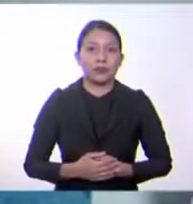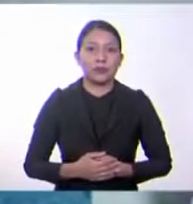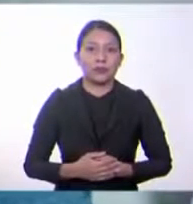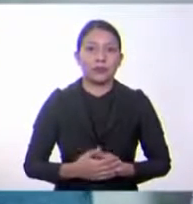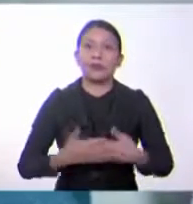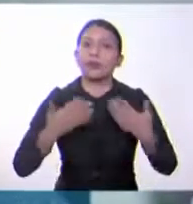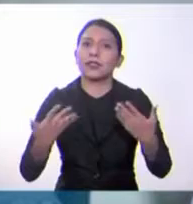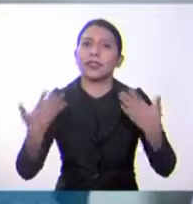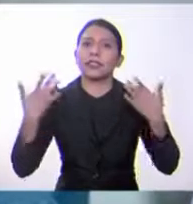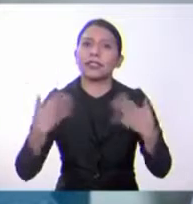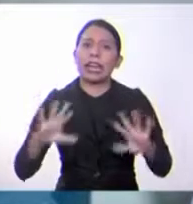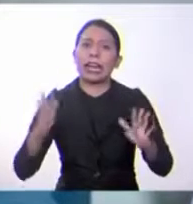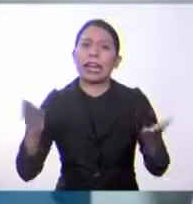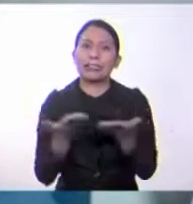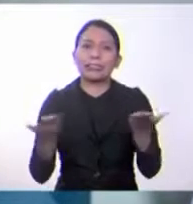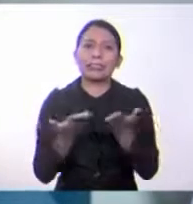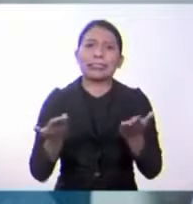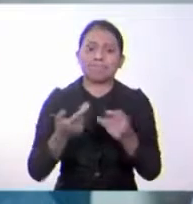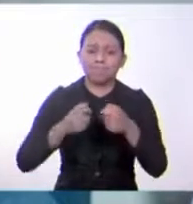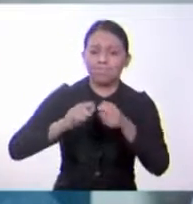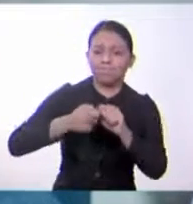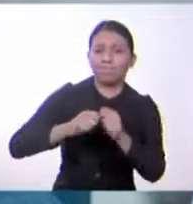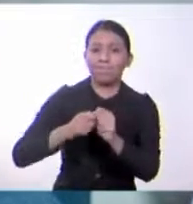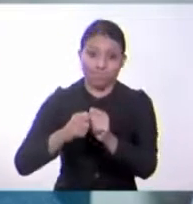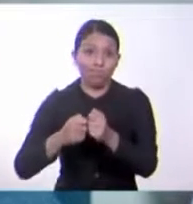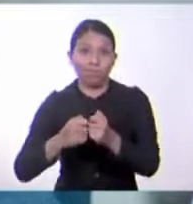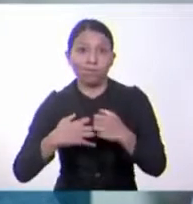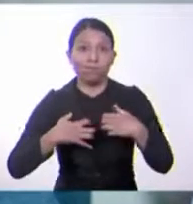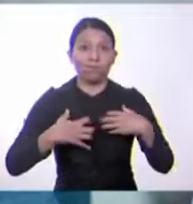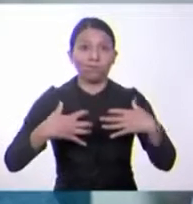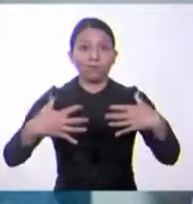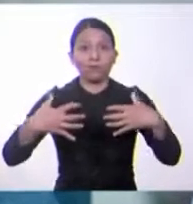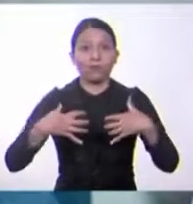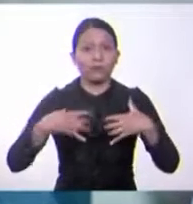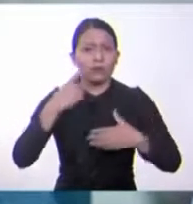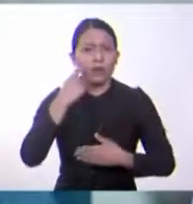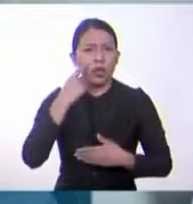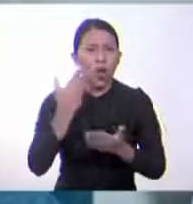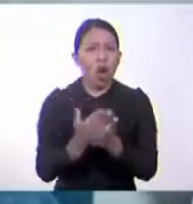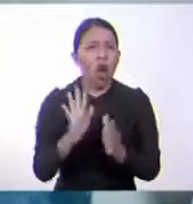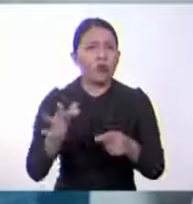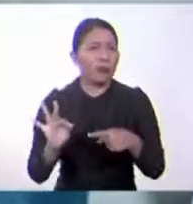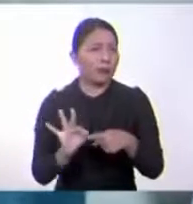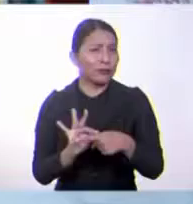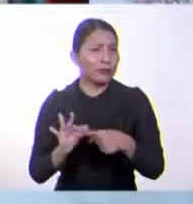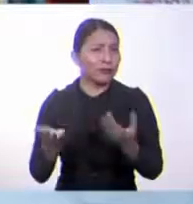Ahora que ya tenemos nuestro dispositivo armado, veamos cómo funciona.